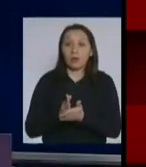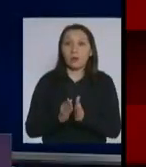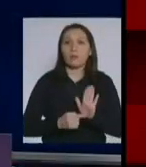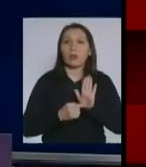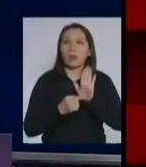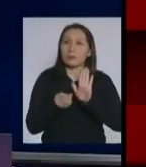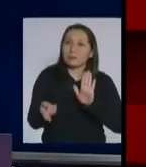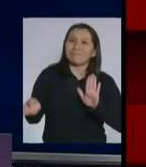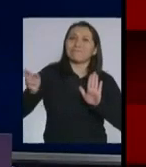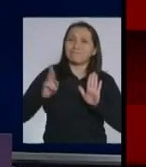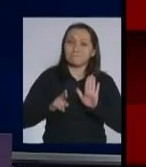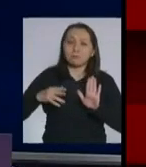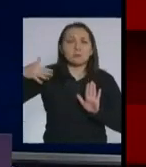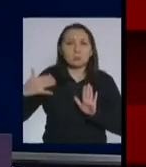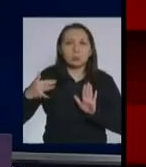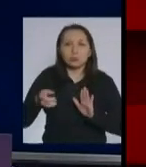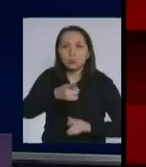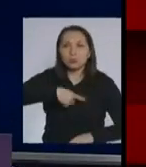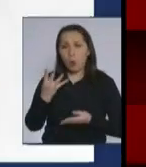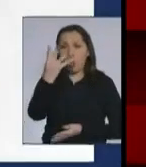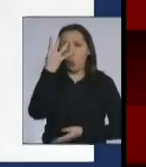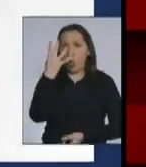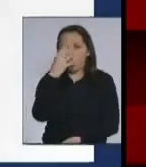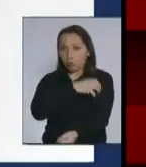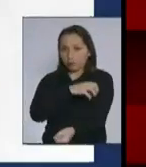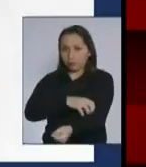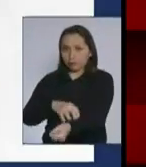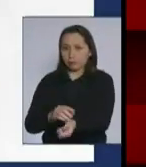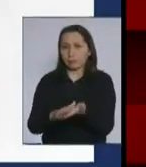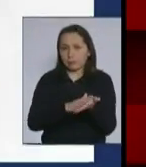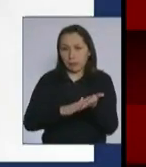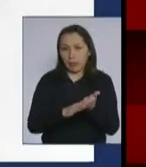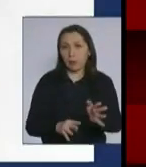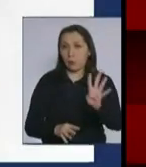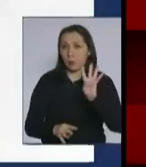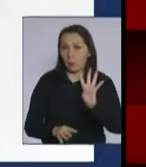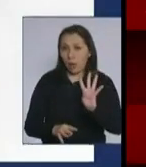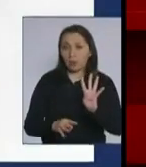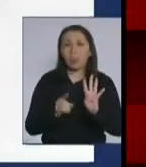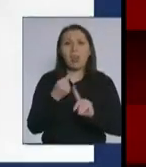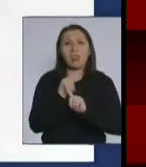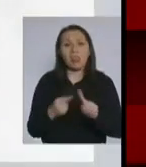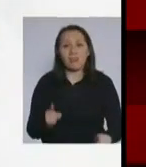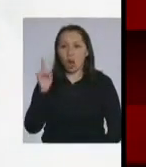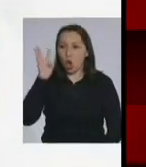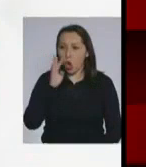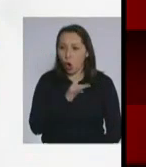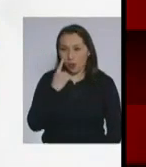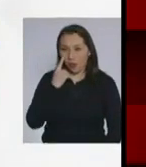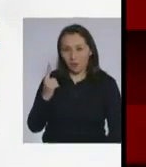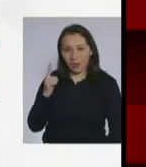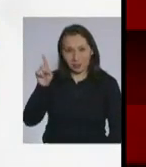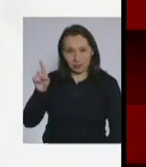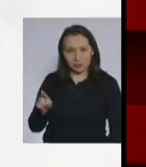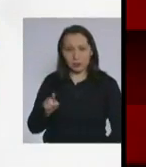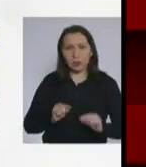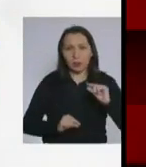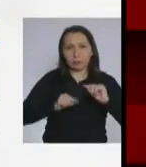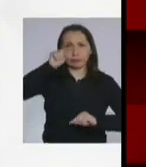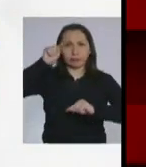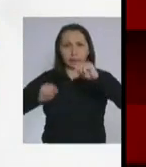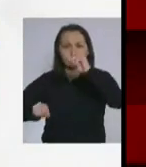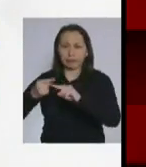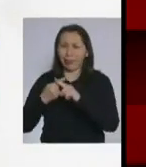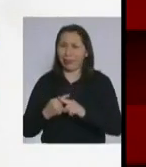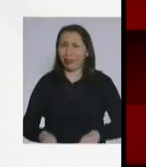La chata con el confinamiento, yo a la doctora Cordero humildemente del comedor de su casa le dice, tres semanas más, esos que van a salir